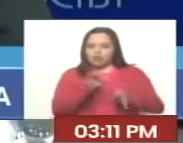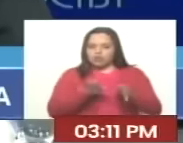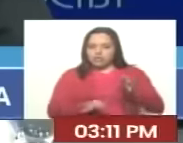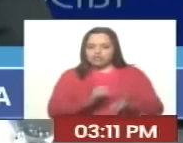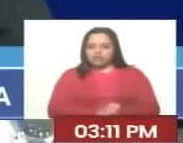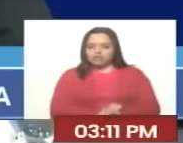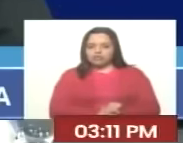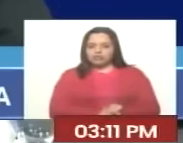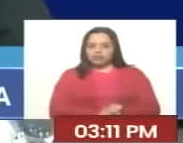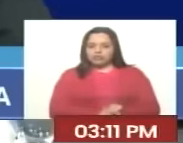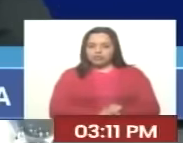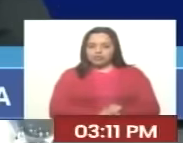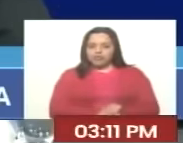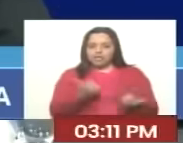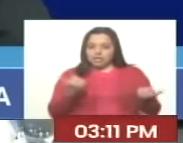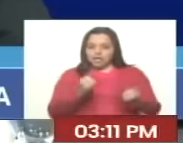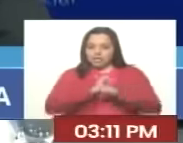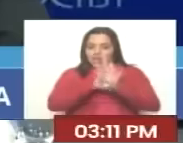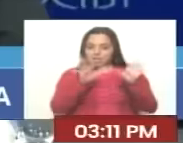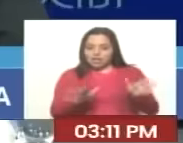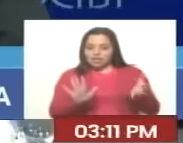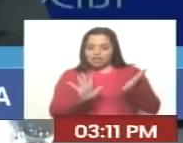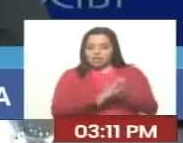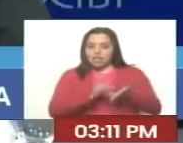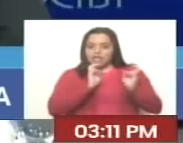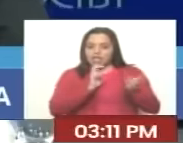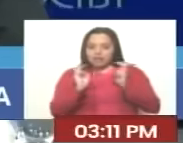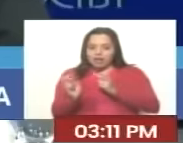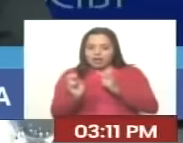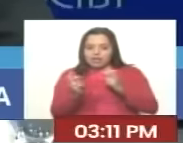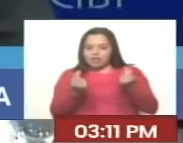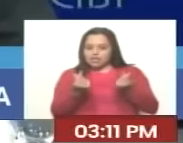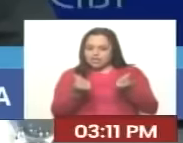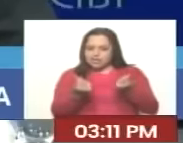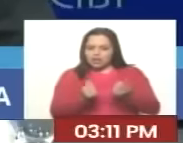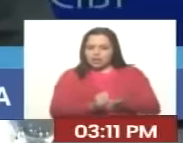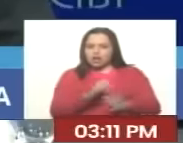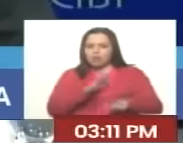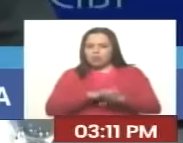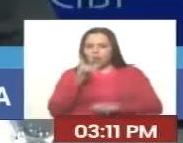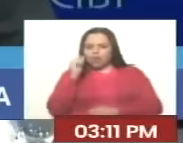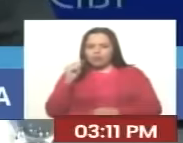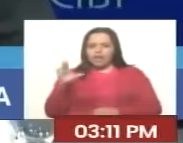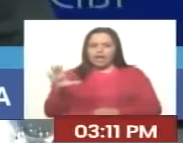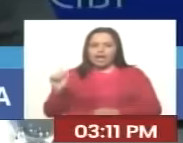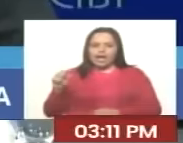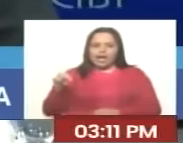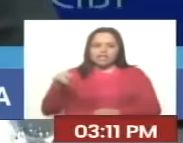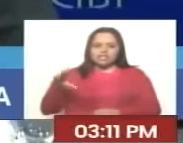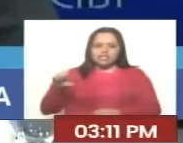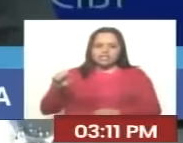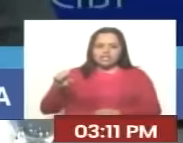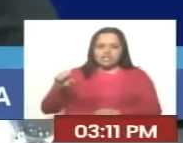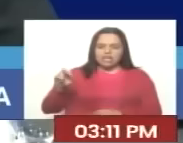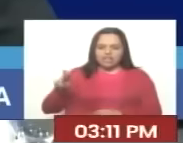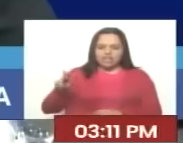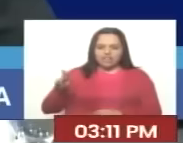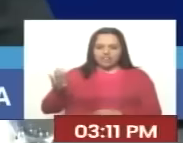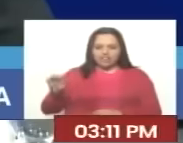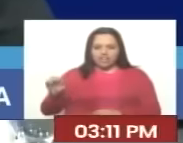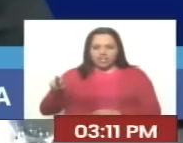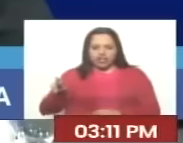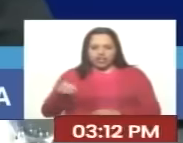disputa y esclarecer el tema de las regalías, porque Canserbero en vida, yo siento que hizo un